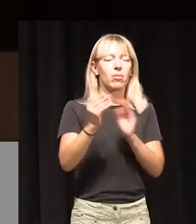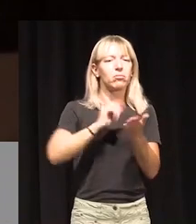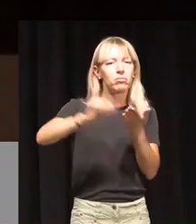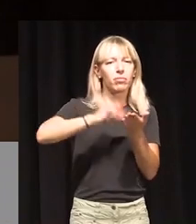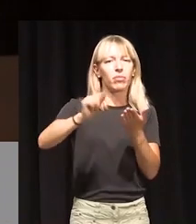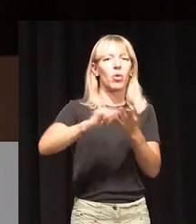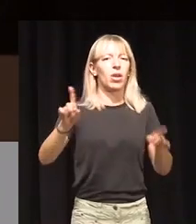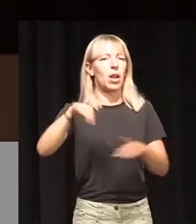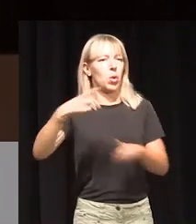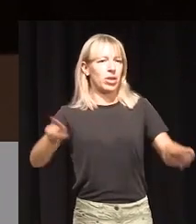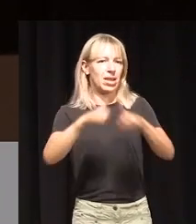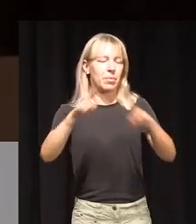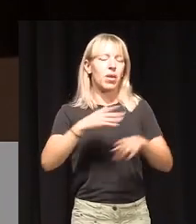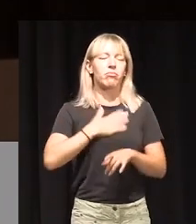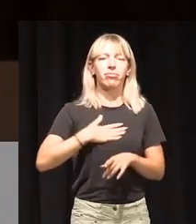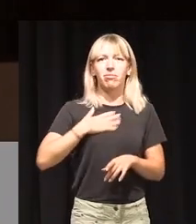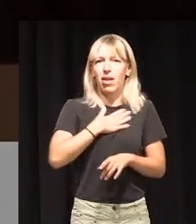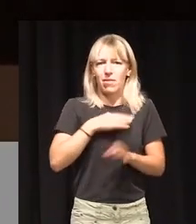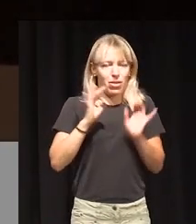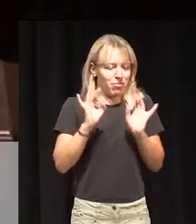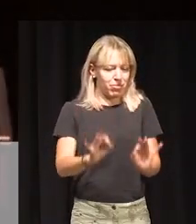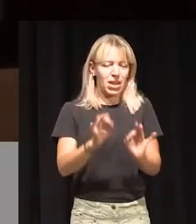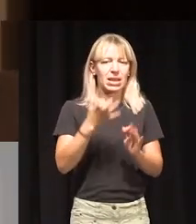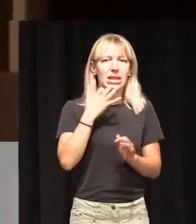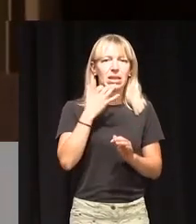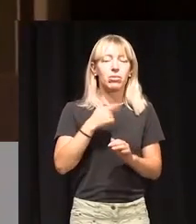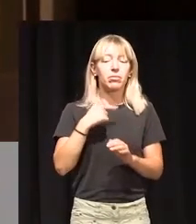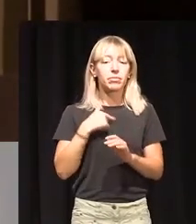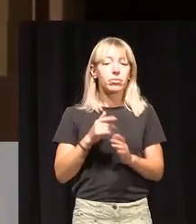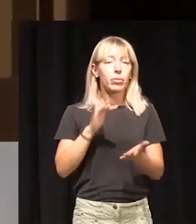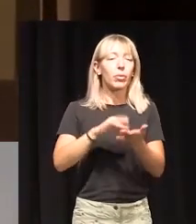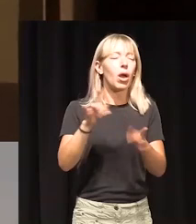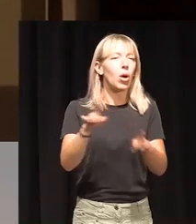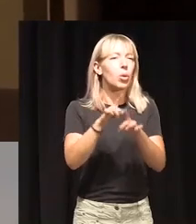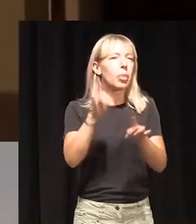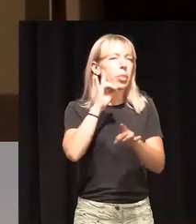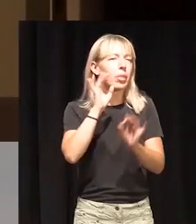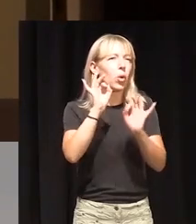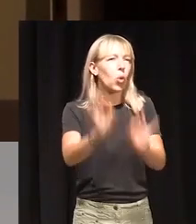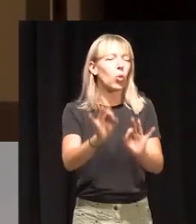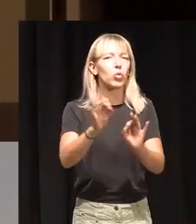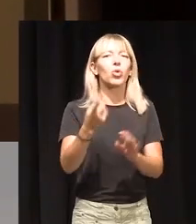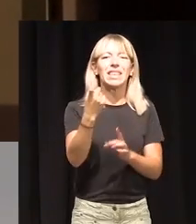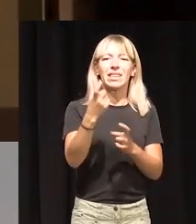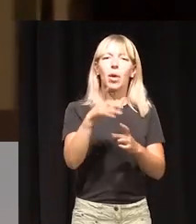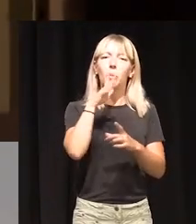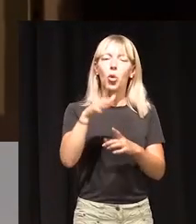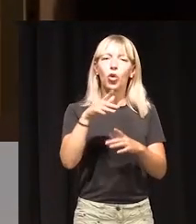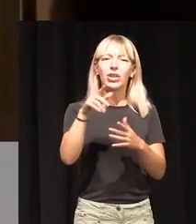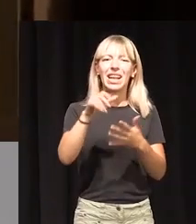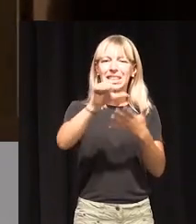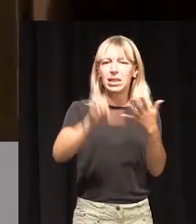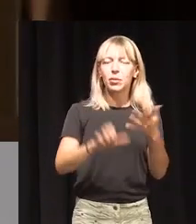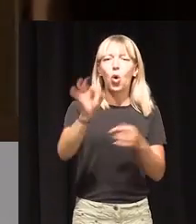componerla, interpretarla, es una satisfacción en sí. Cuando doy con el acorde que estaba buscando para redondear un estribillo o